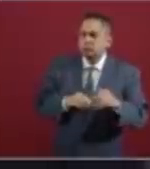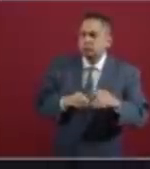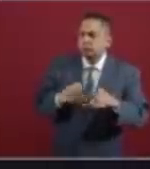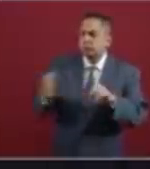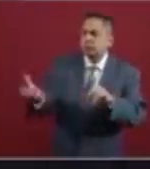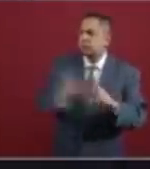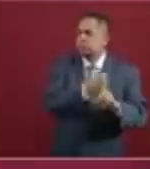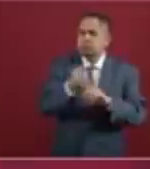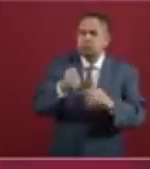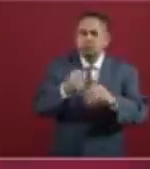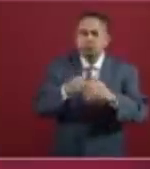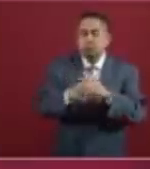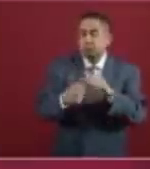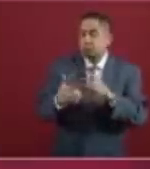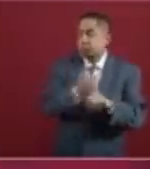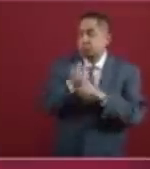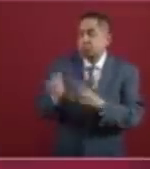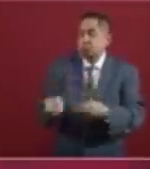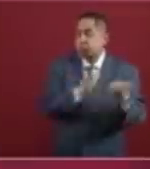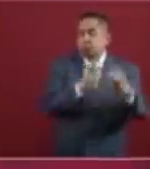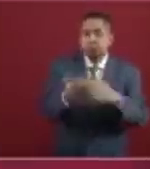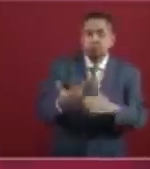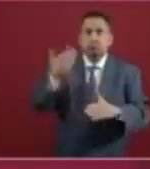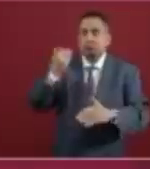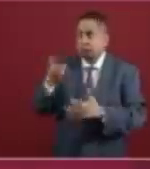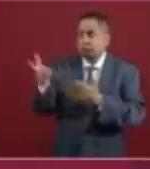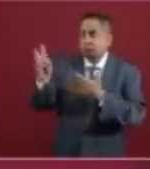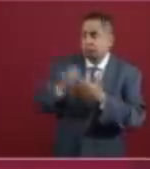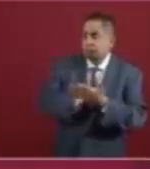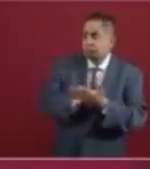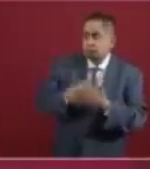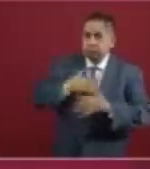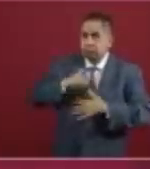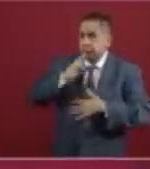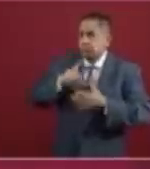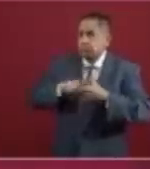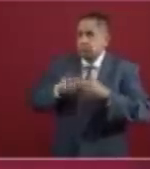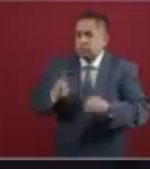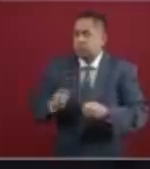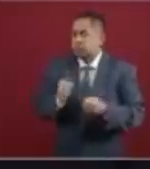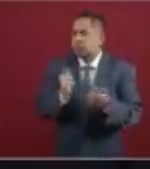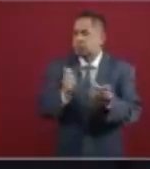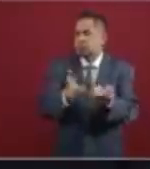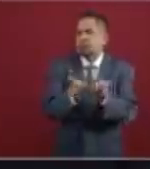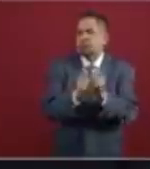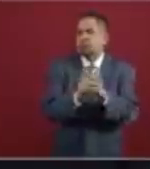secuestrada desde hace 3 meses por un grupo